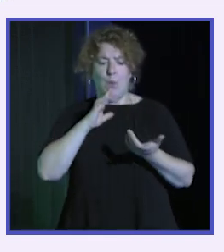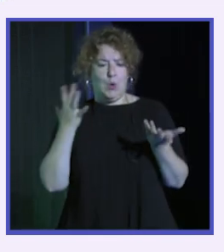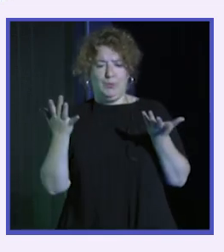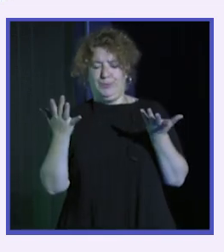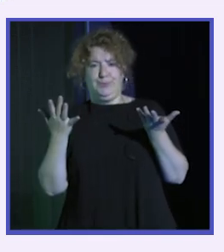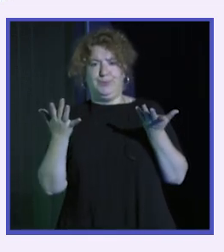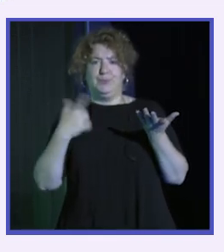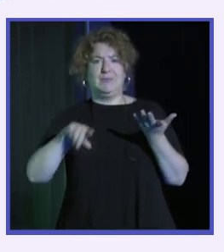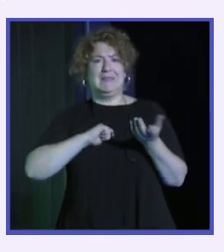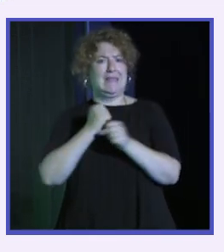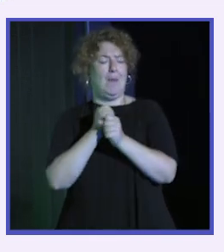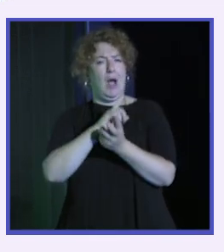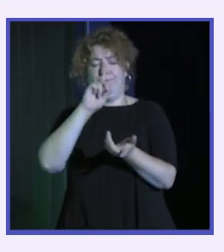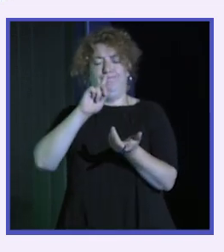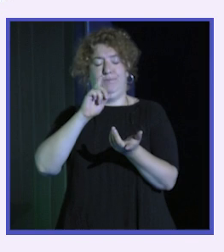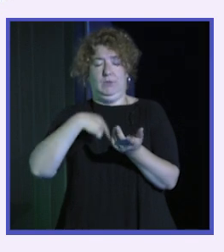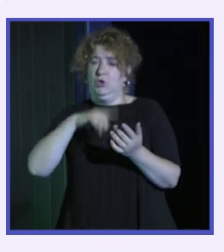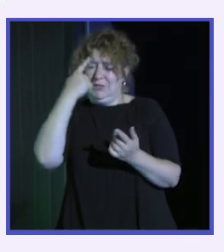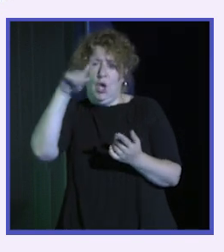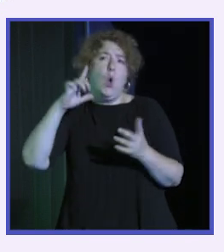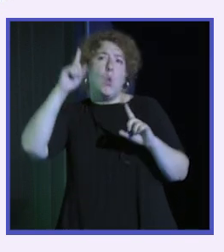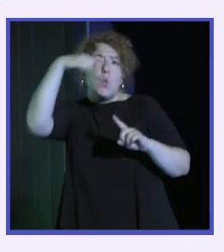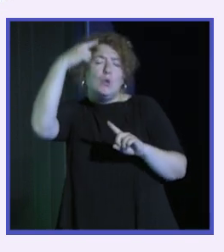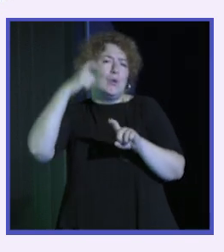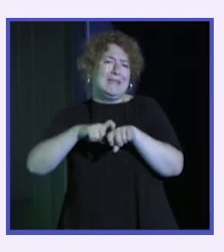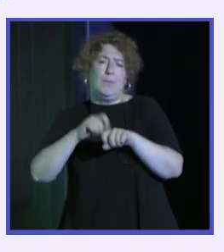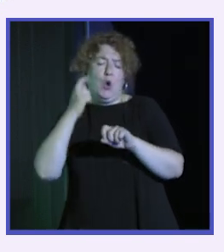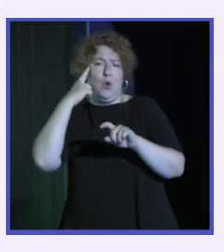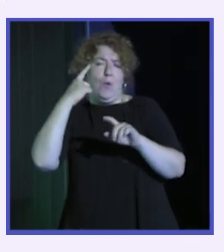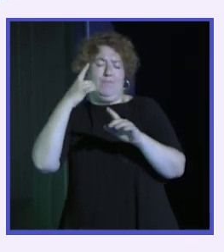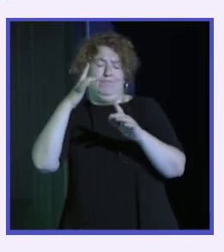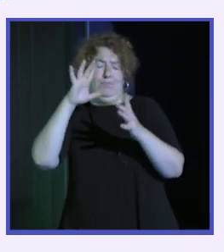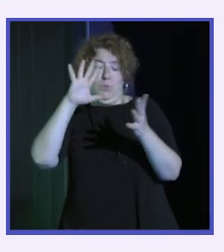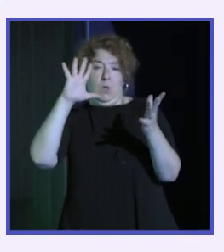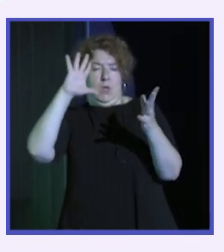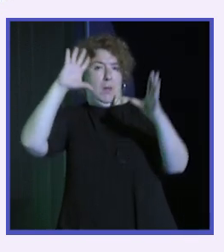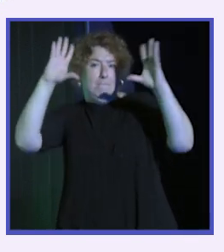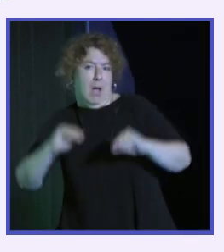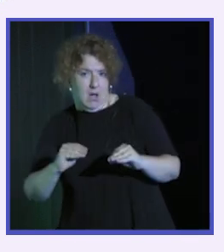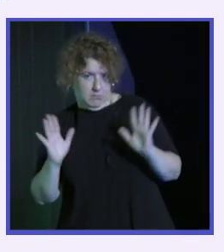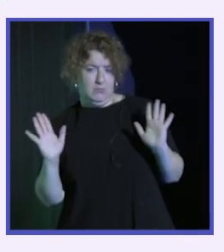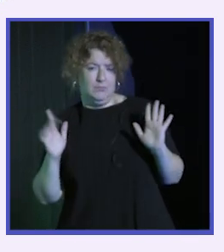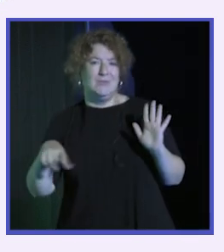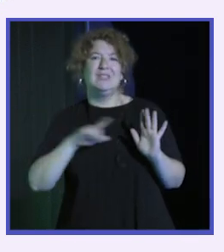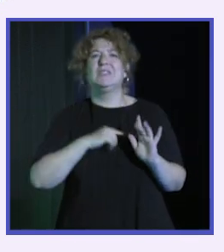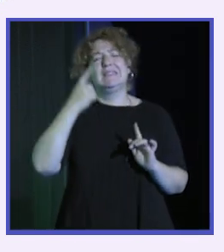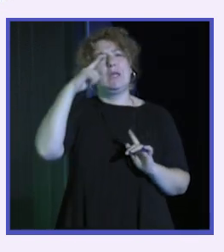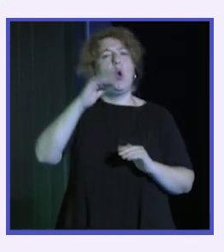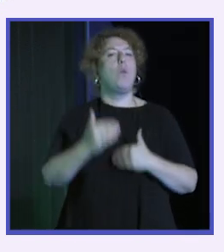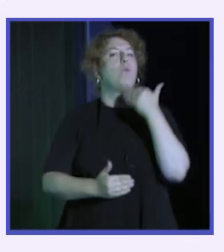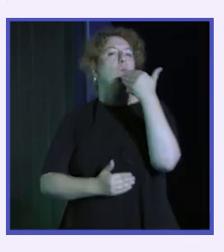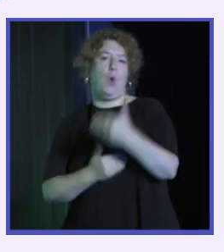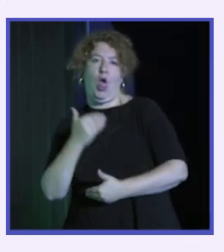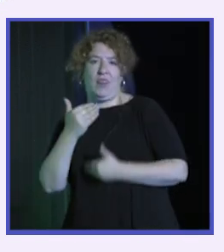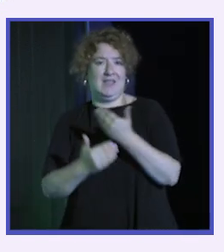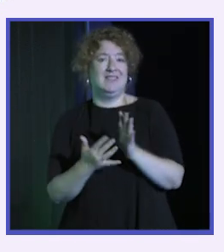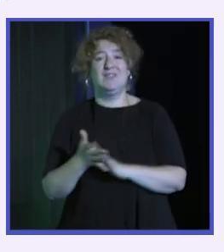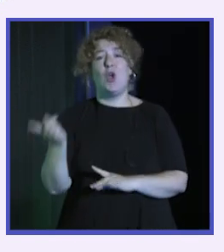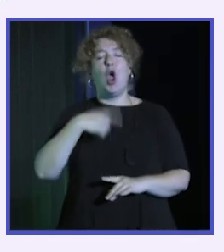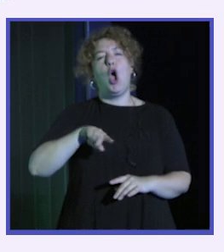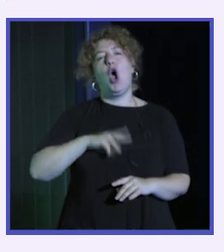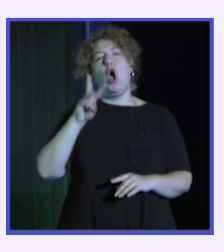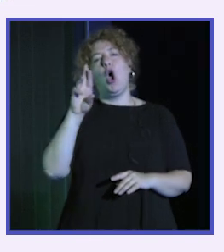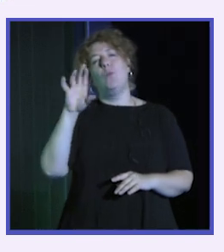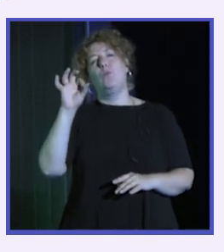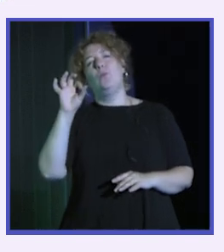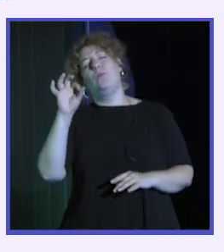cambio cultural y esto es un choque, ¿vale? Y normalmente es un proceso. No podemos pretender que de la noche a la mañana todos sepamos hacer prompting cuando nunca